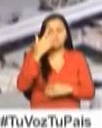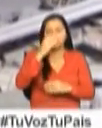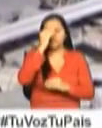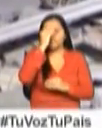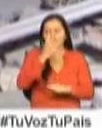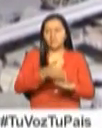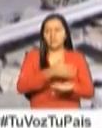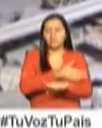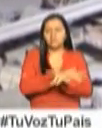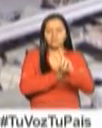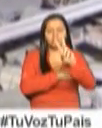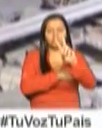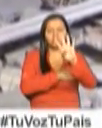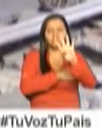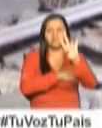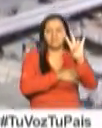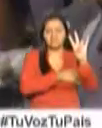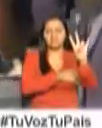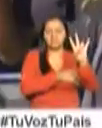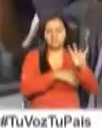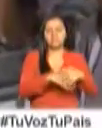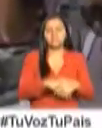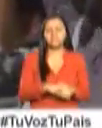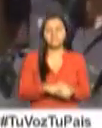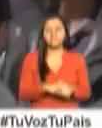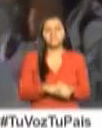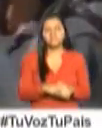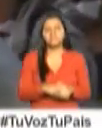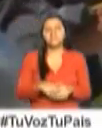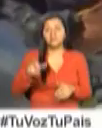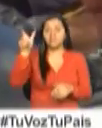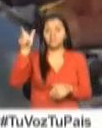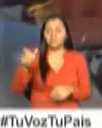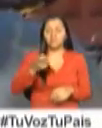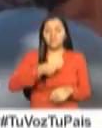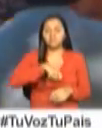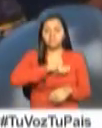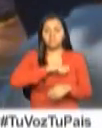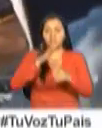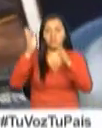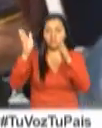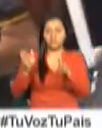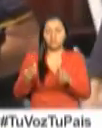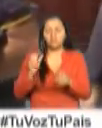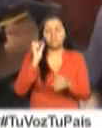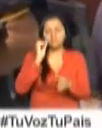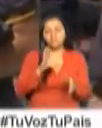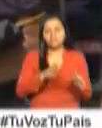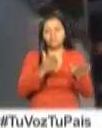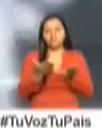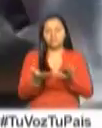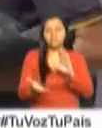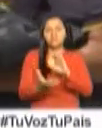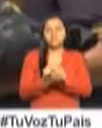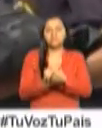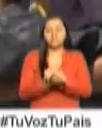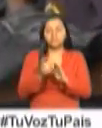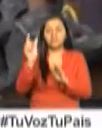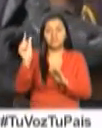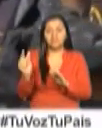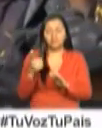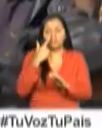de 247. Una ciudadana española se encuentra entre las víctimas, esposa de un italiano que